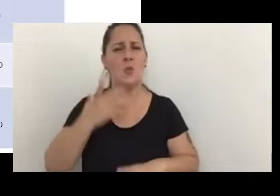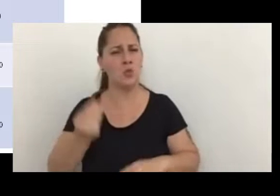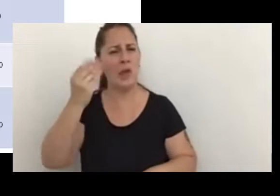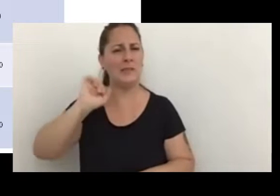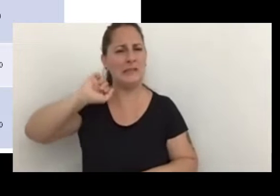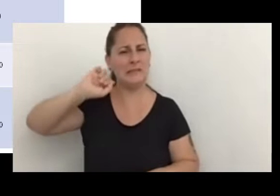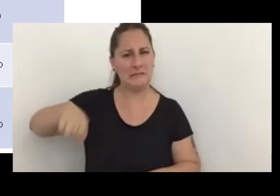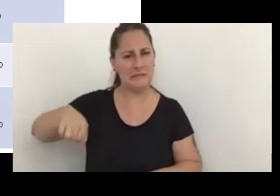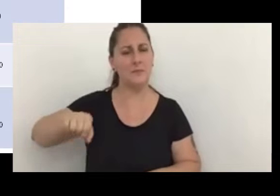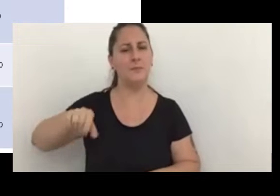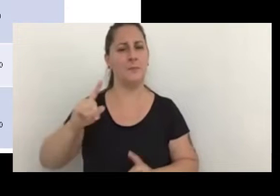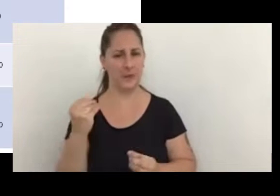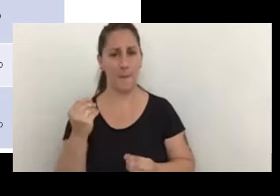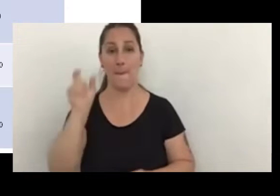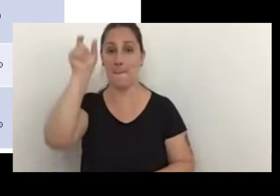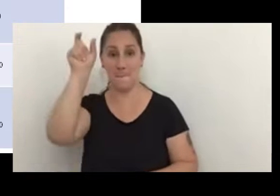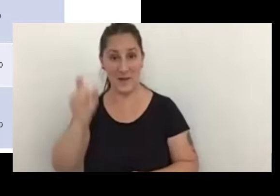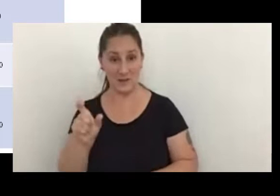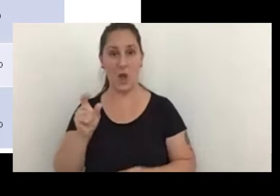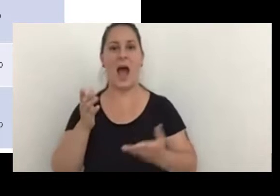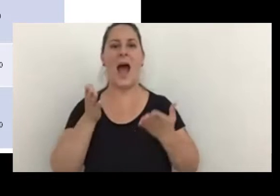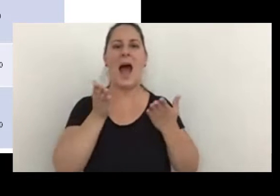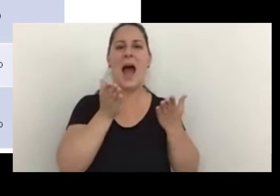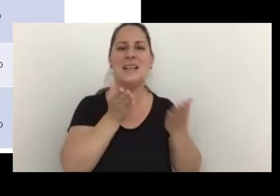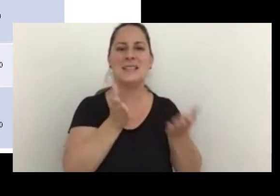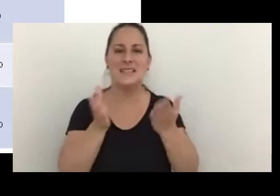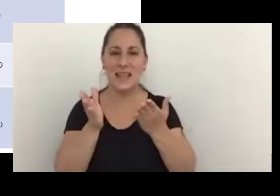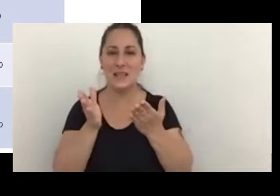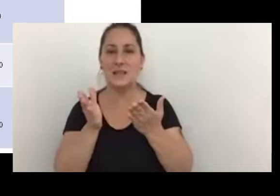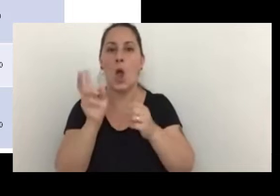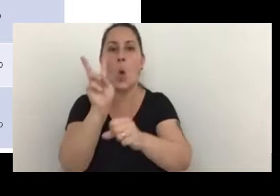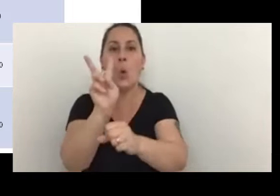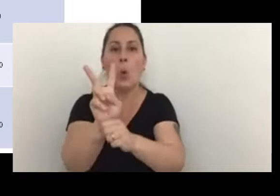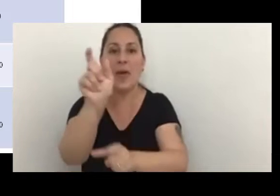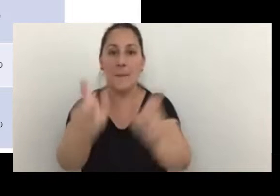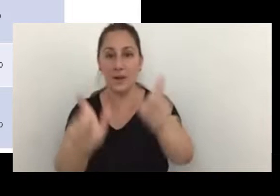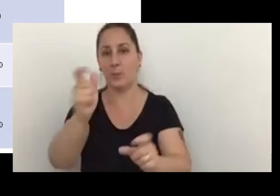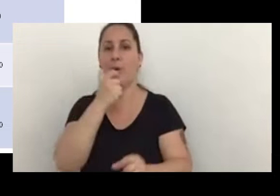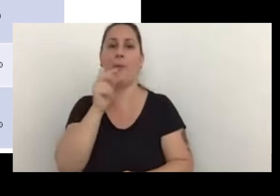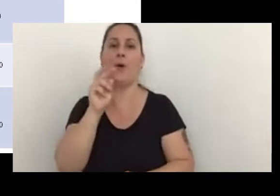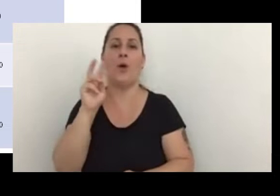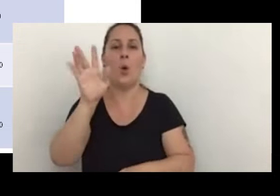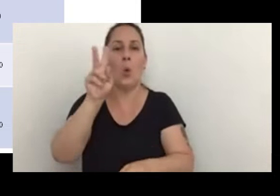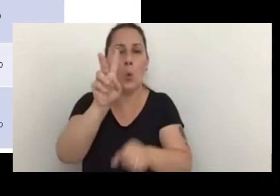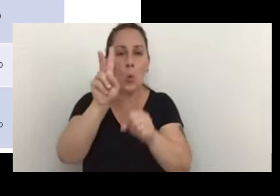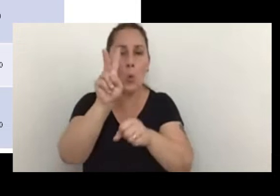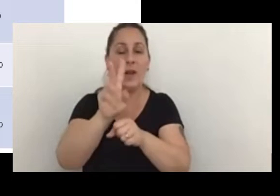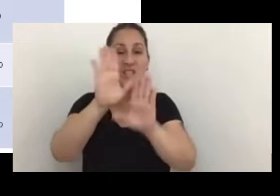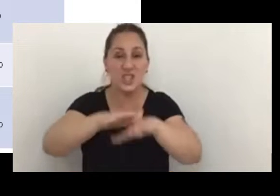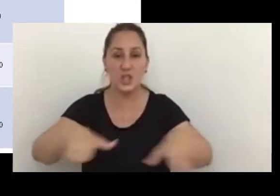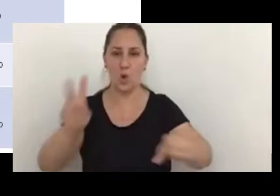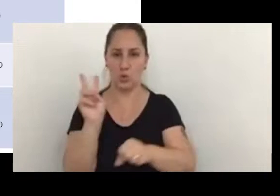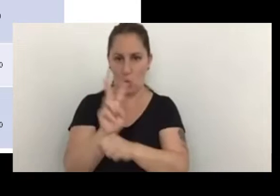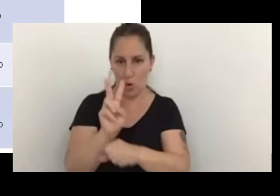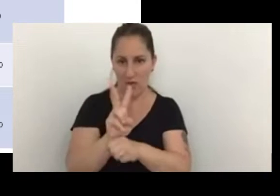una persona que haga asistencia y cuidado de personas, por ejemplo, niñeros, o estamos hablando de personas de